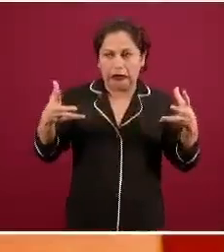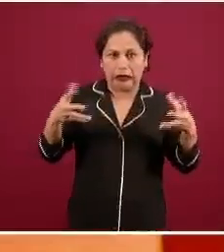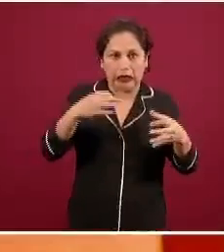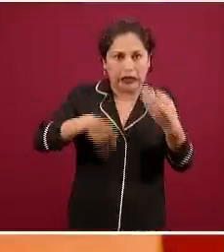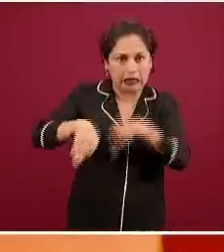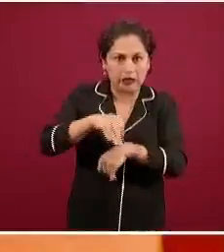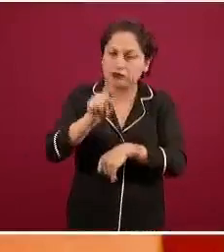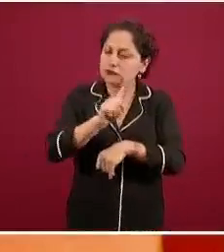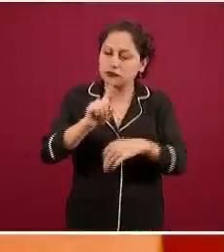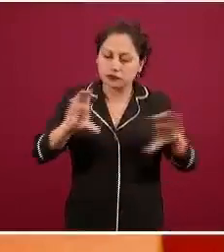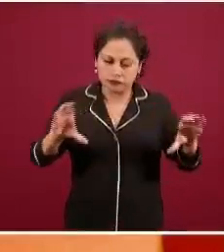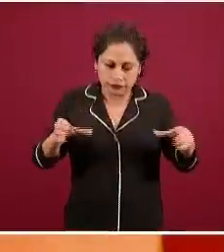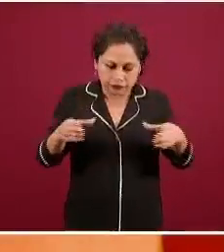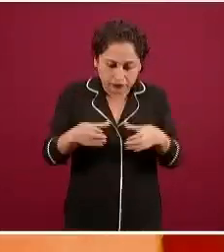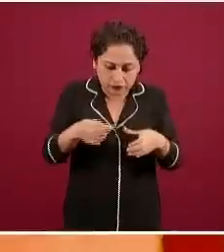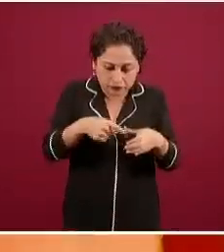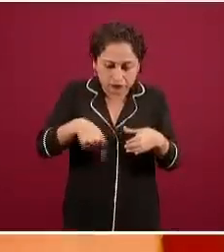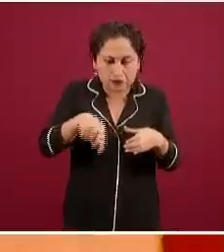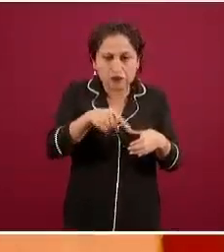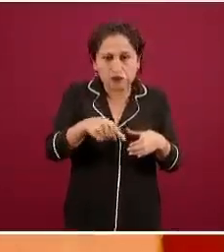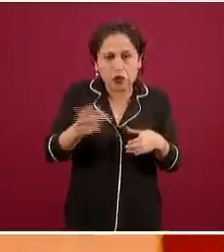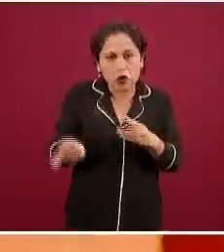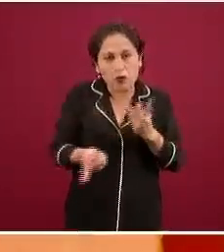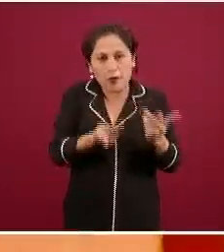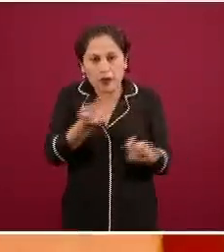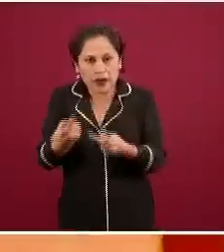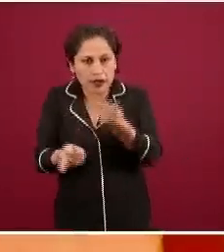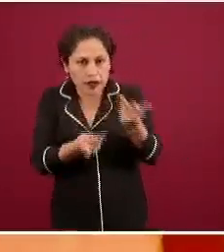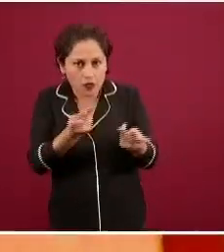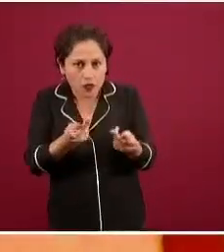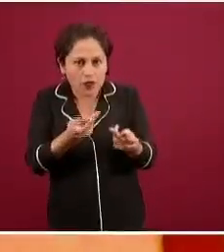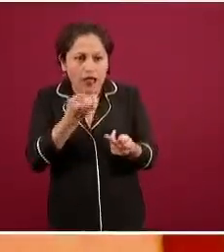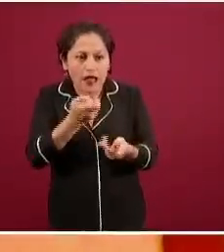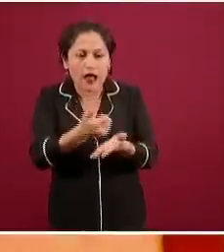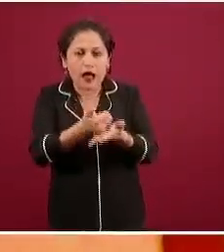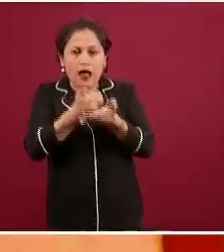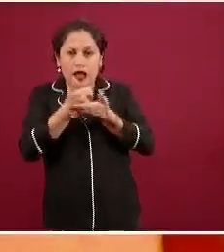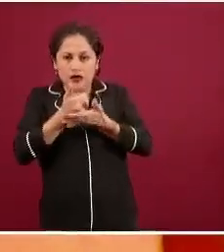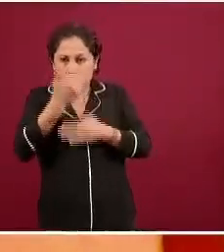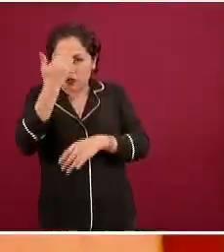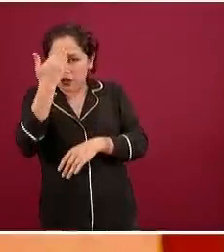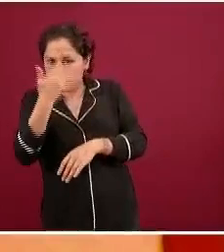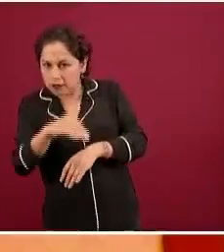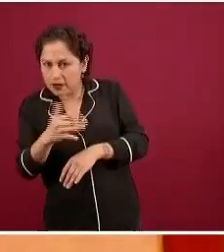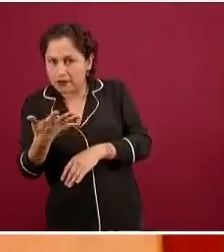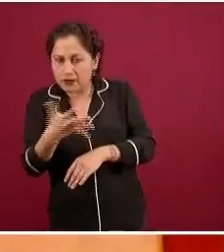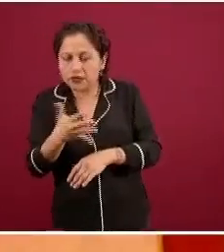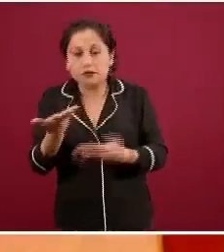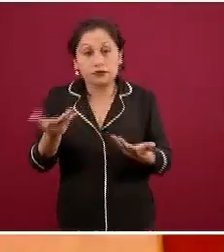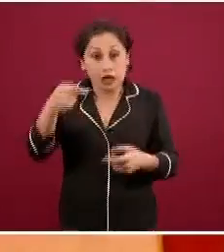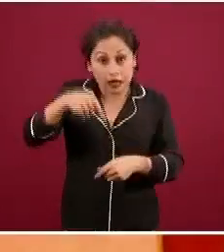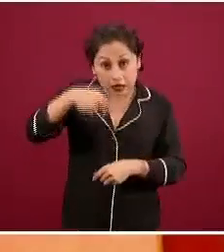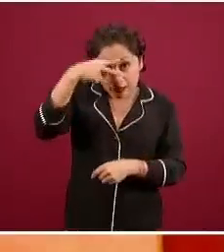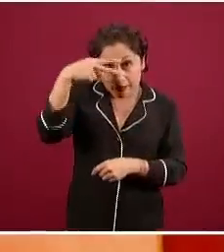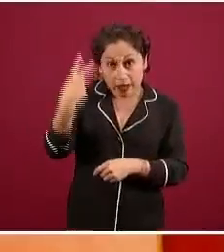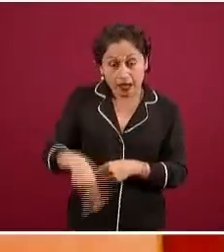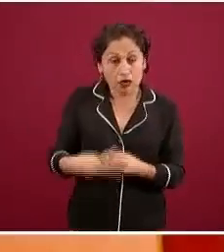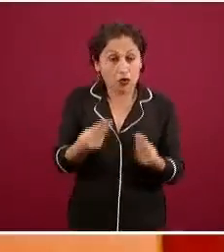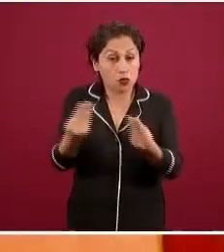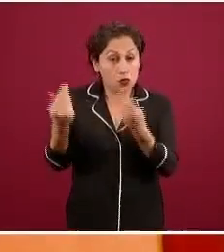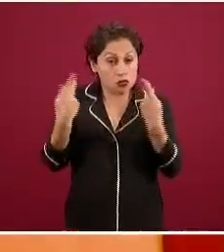En una encuesta de opinión, típicamente en un país, por ejemplo, como México, de 127 millones de habitantes,